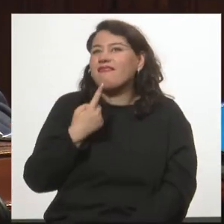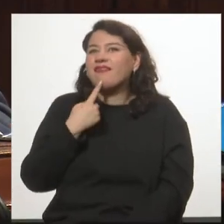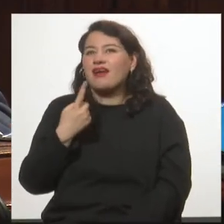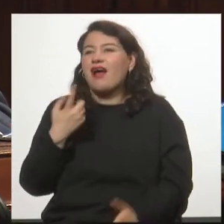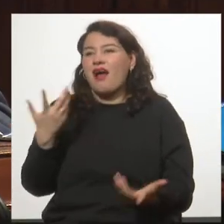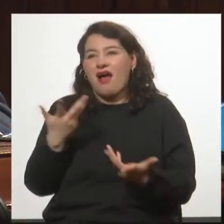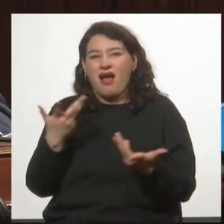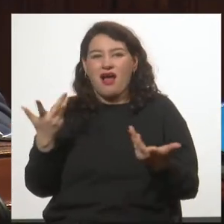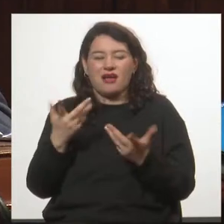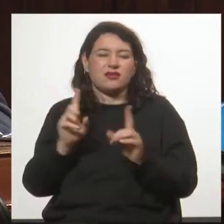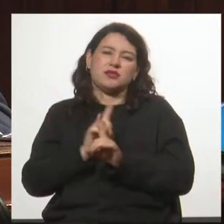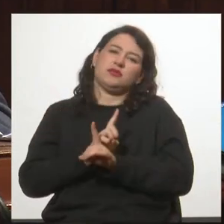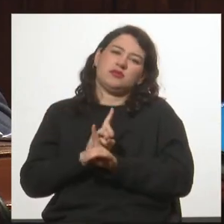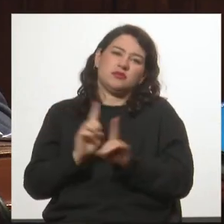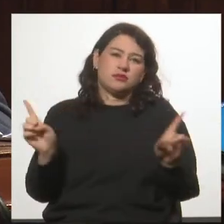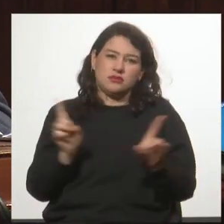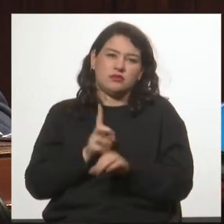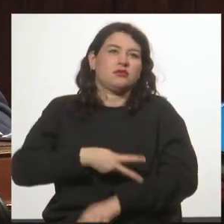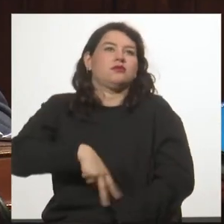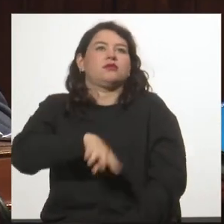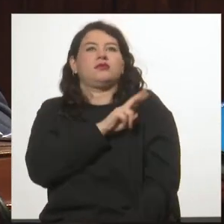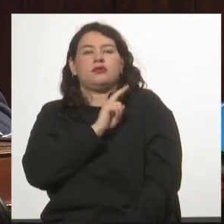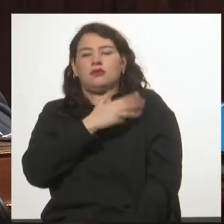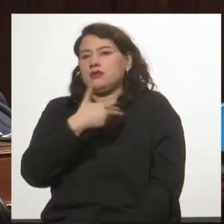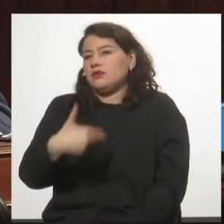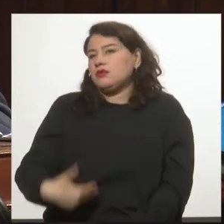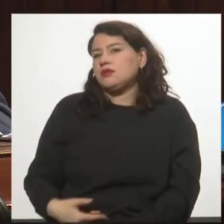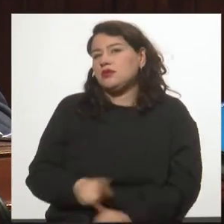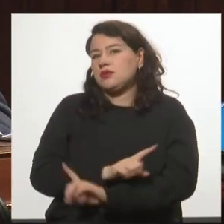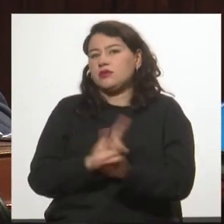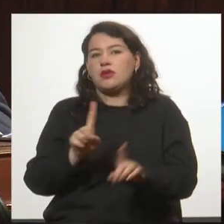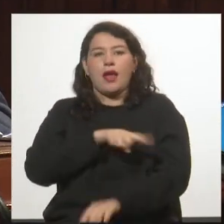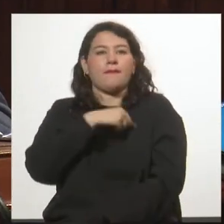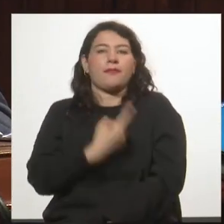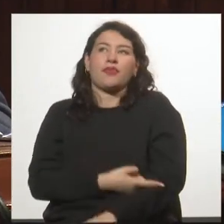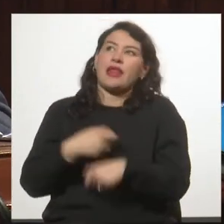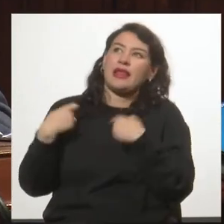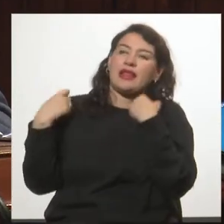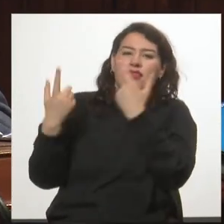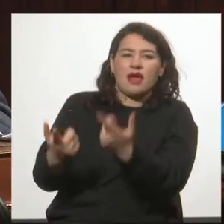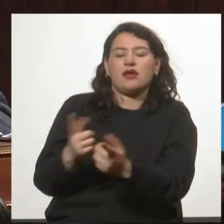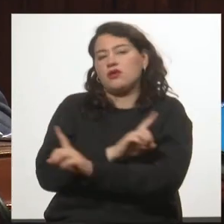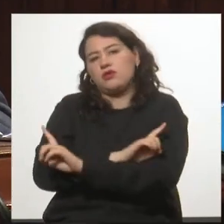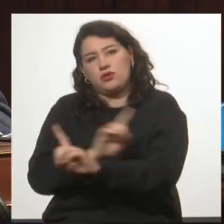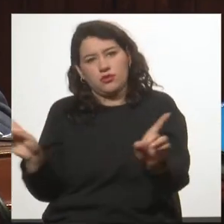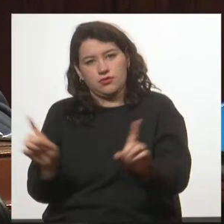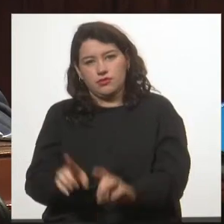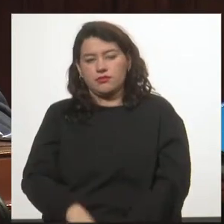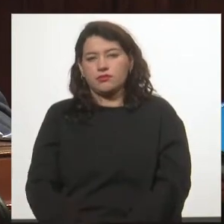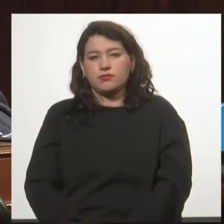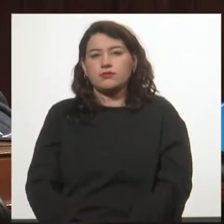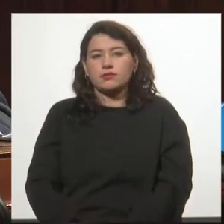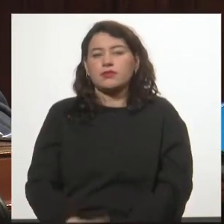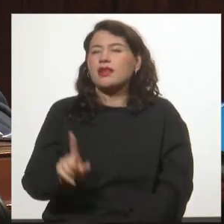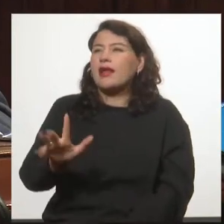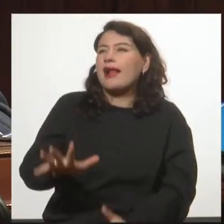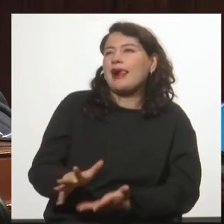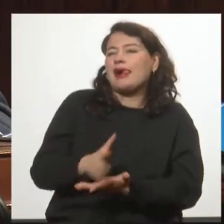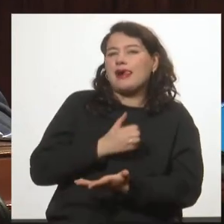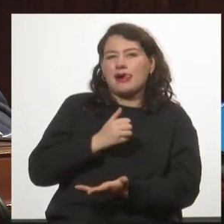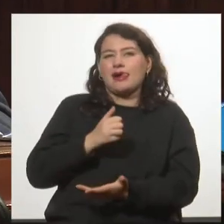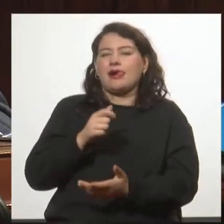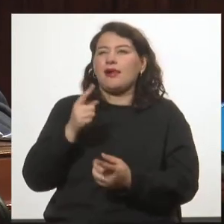emergente del cargo y el poder que se les confiere usándolo para fines